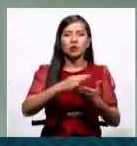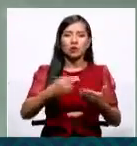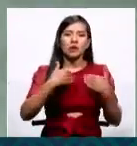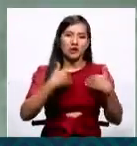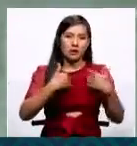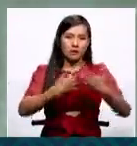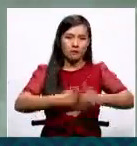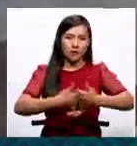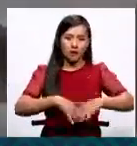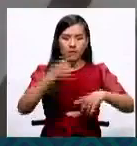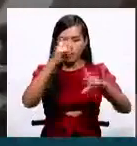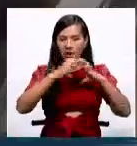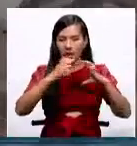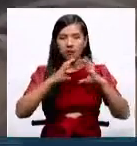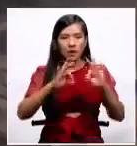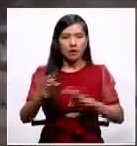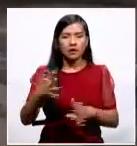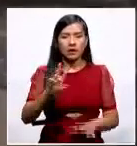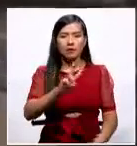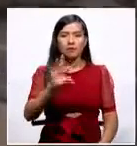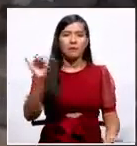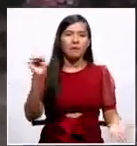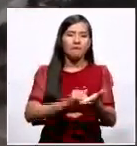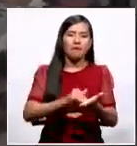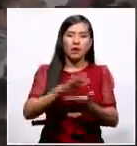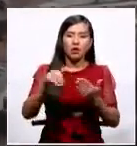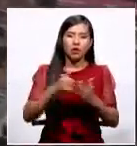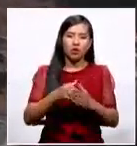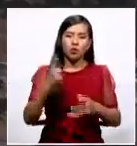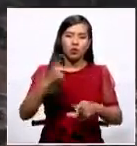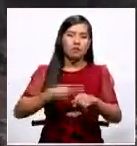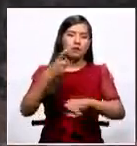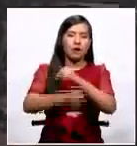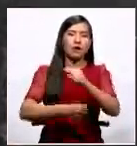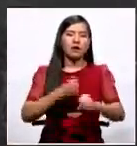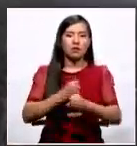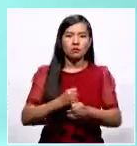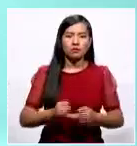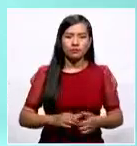con una capacidad de producción de 29.000 toneladas métricas por año.